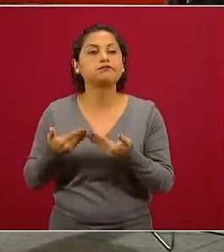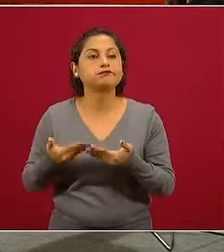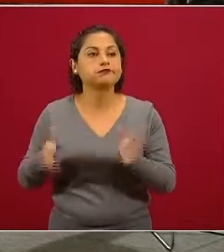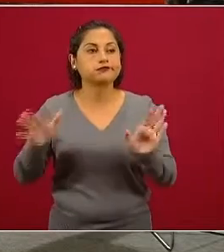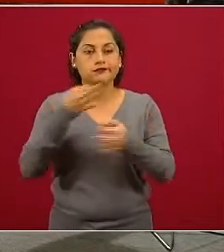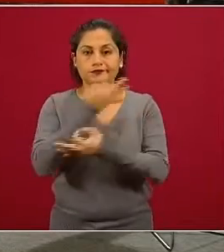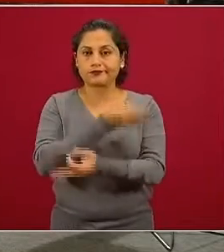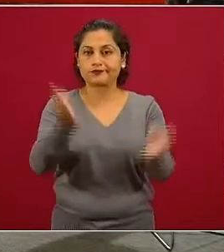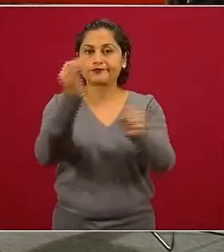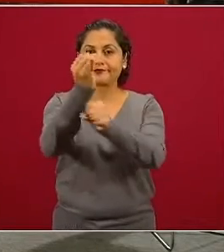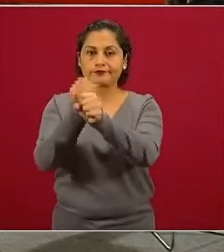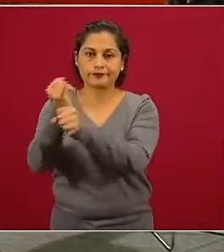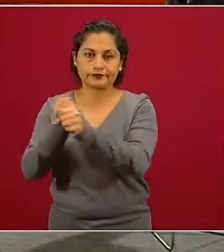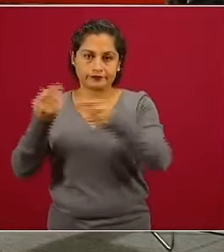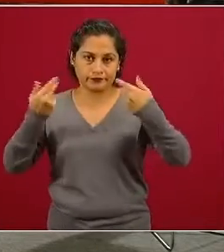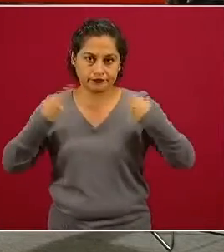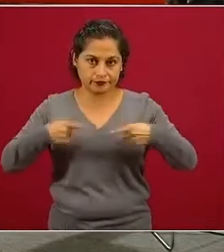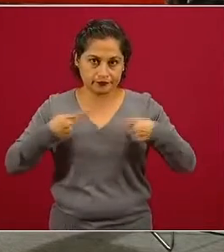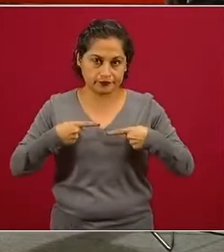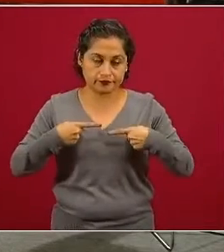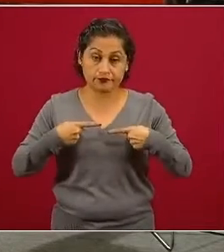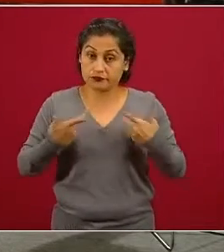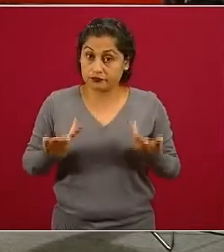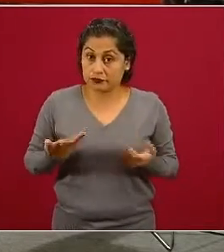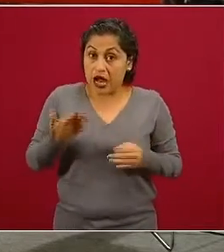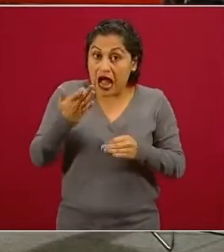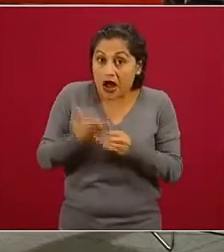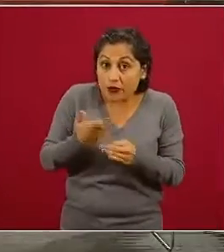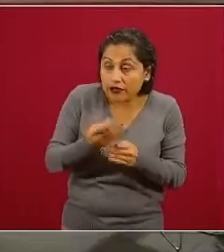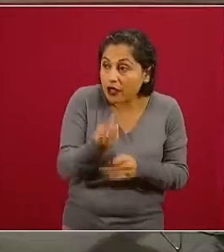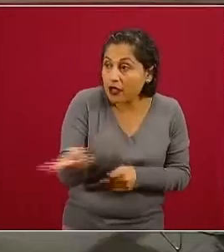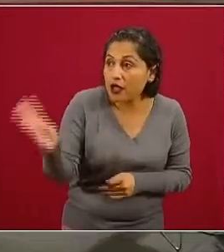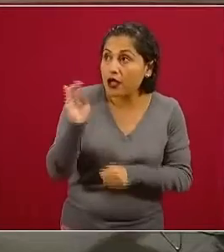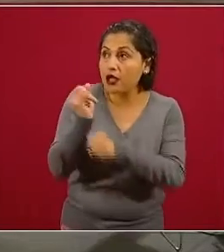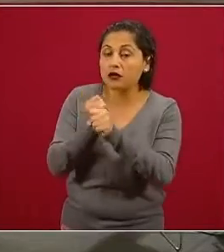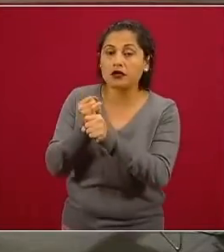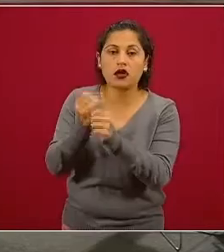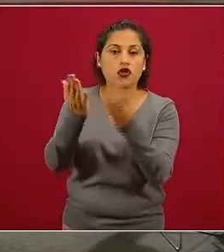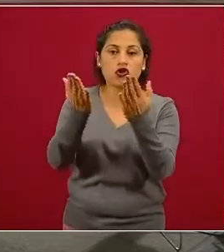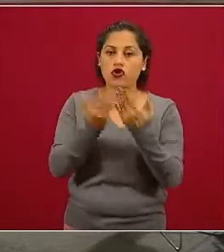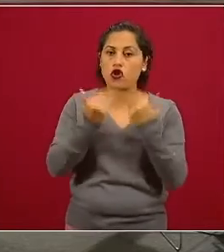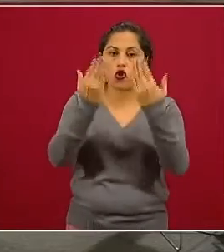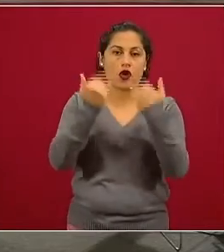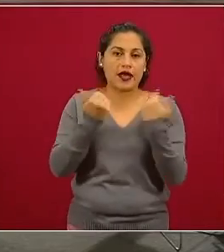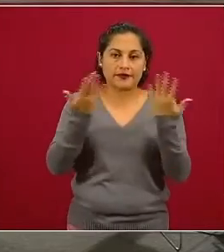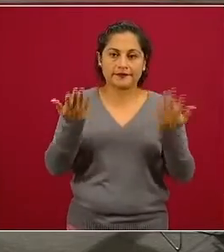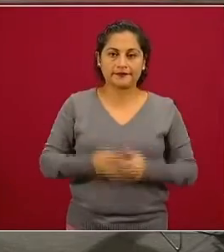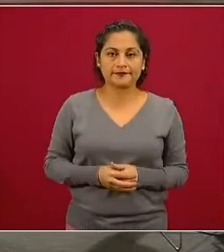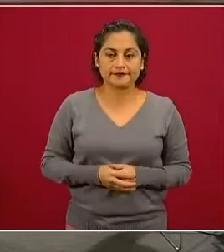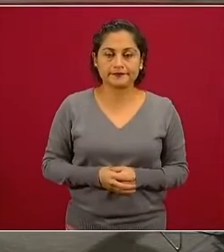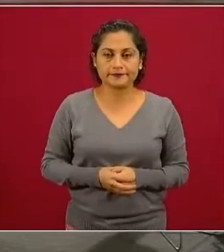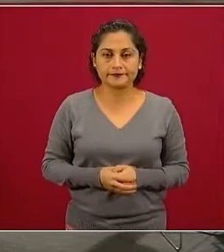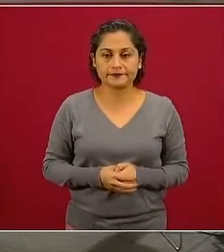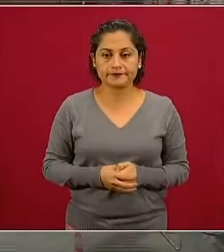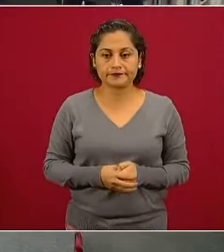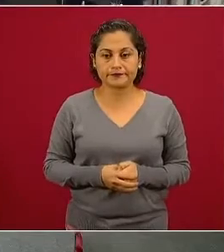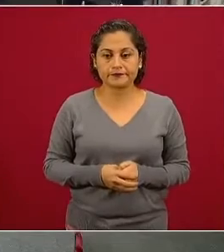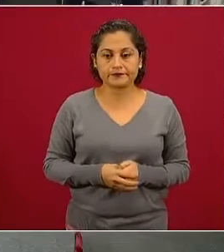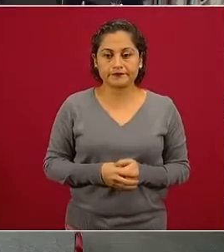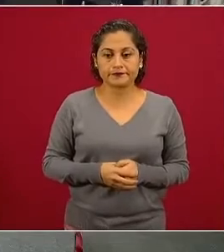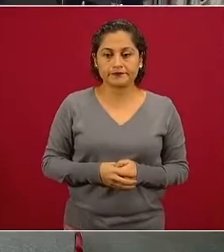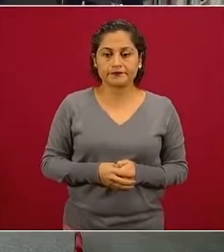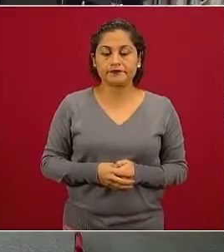obviamente, investigadoras, investigadores que tienen una trayectoria reconocida en el campo. Deben someter a la aprobación por parte